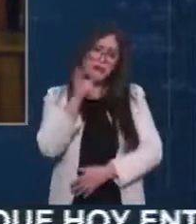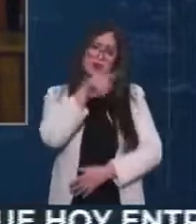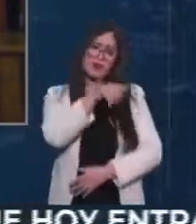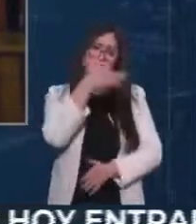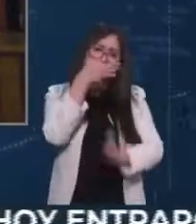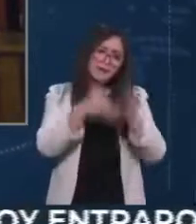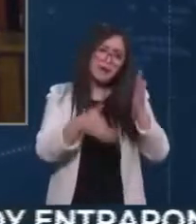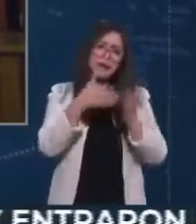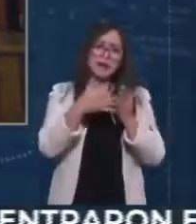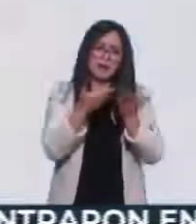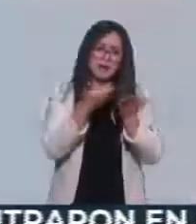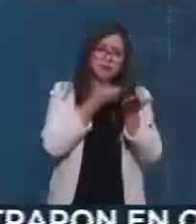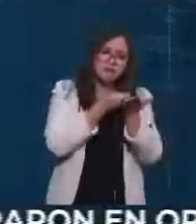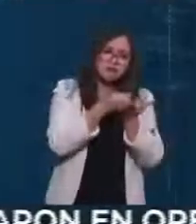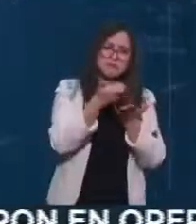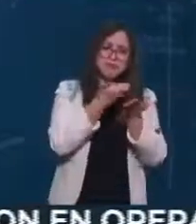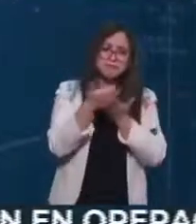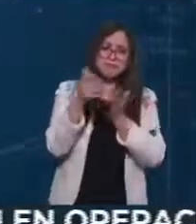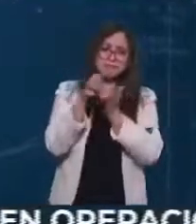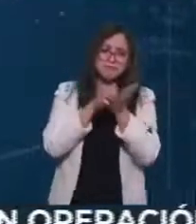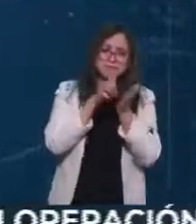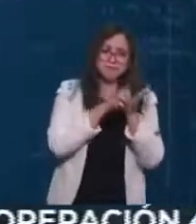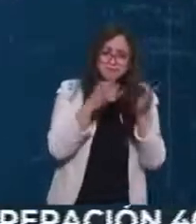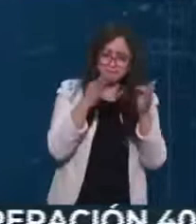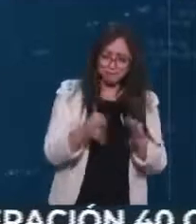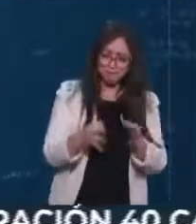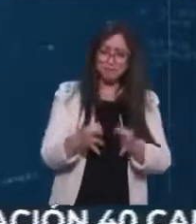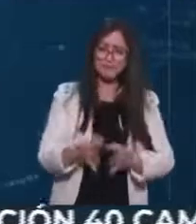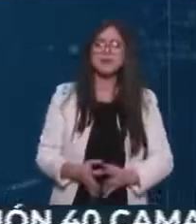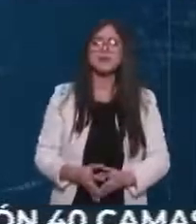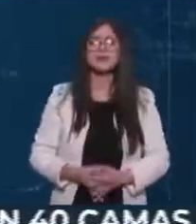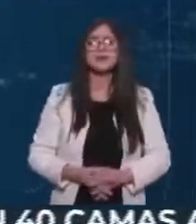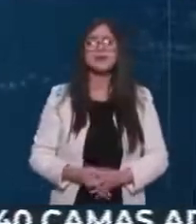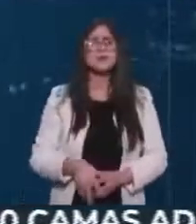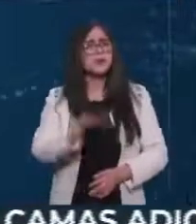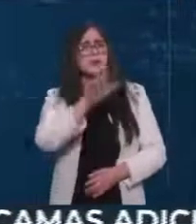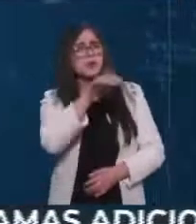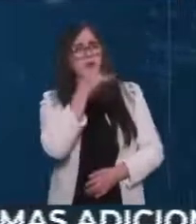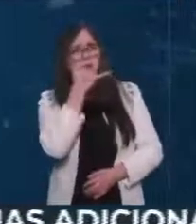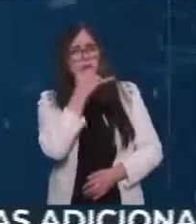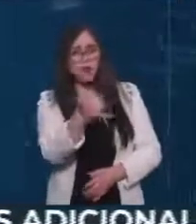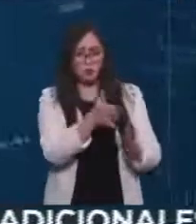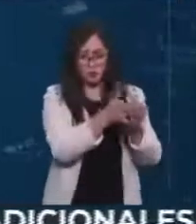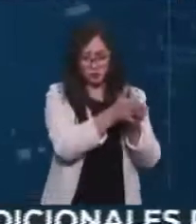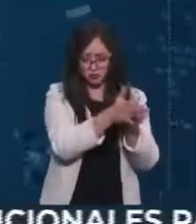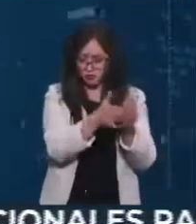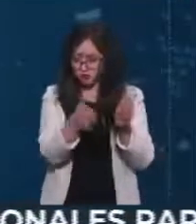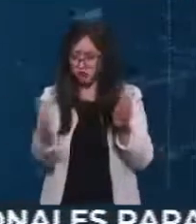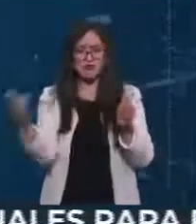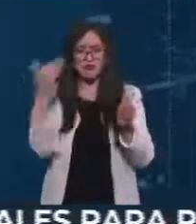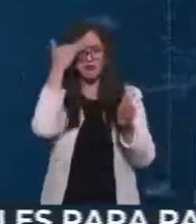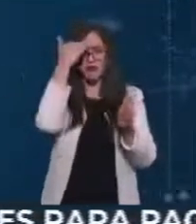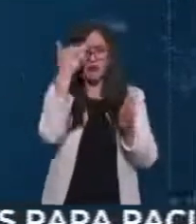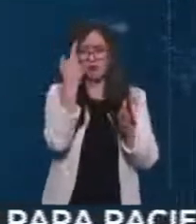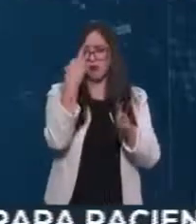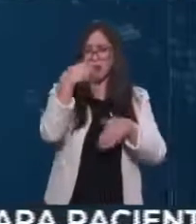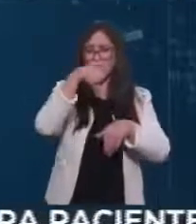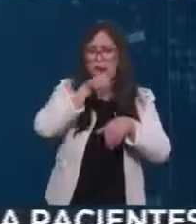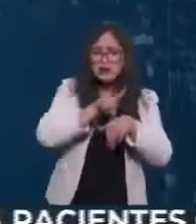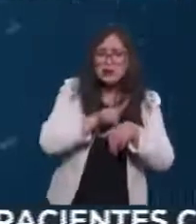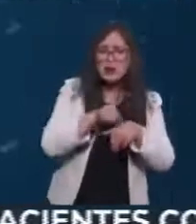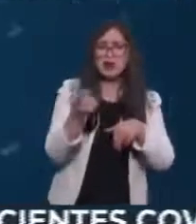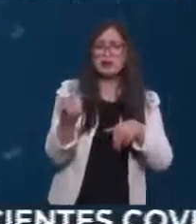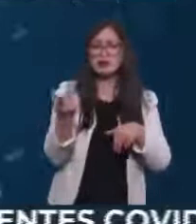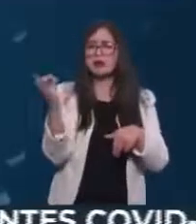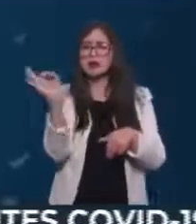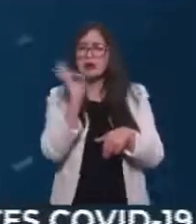algunas cuestiones, ¿no? O sea, un poco lo que están diciendo es que parte de lo que hemos visto en estos 2 días también es